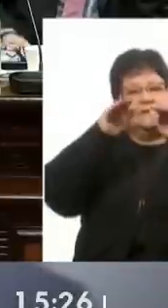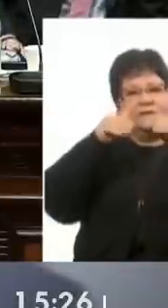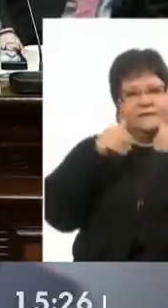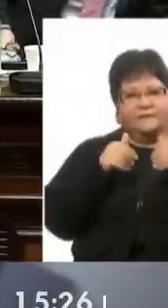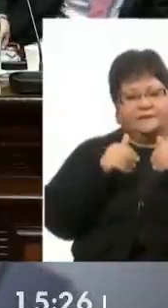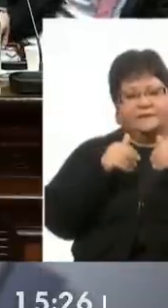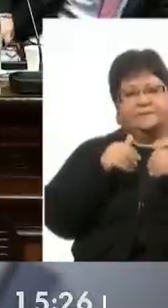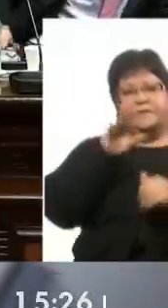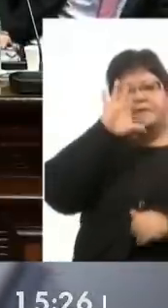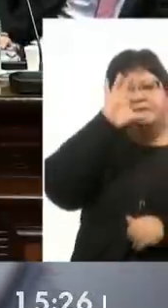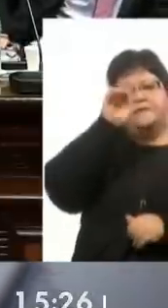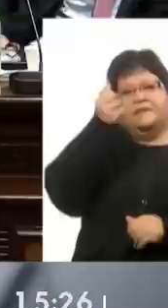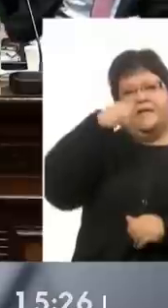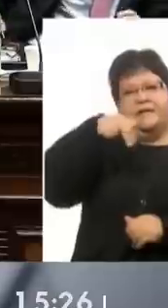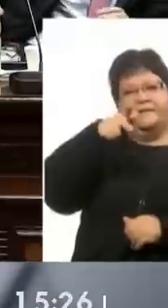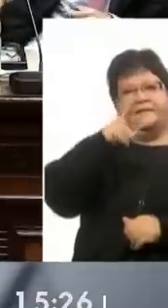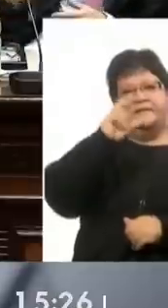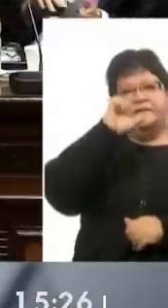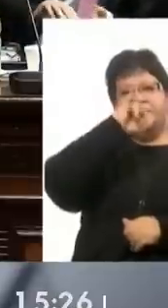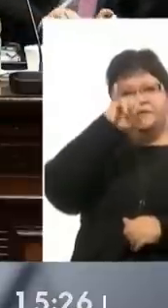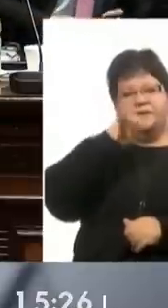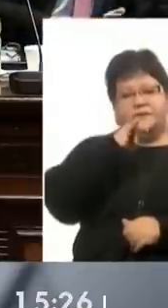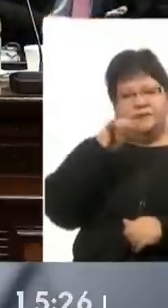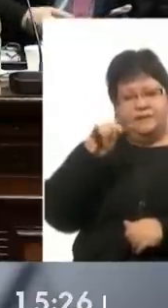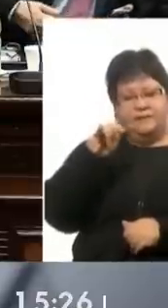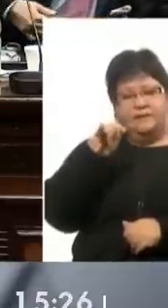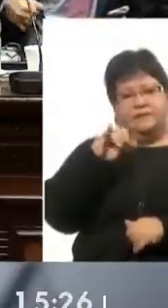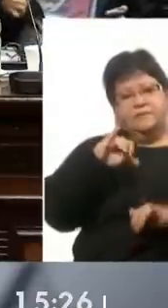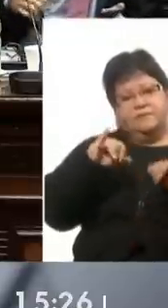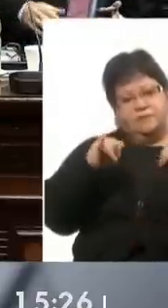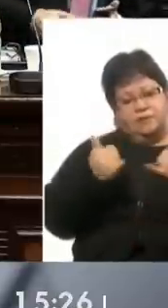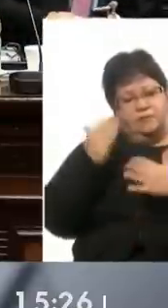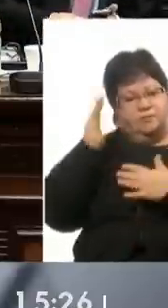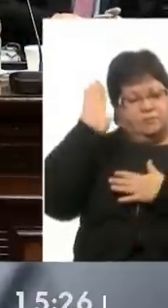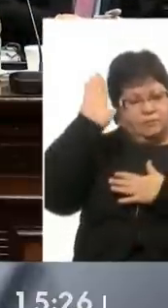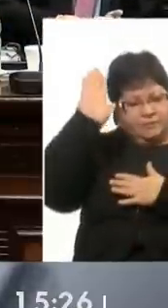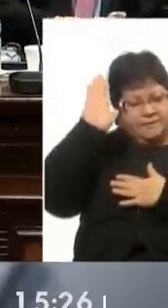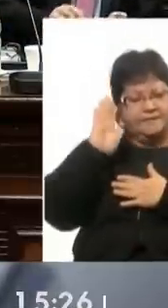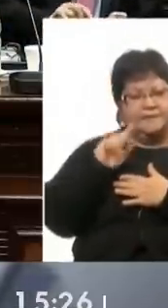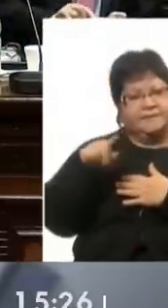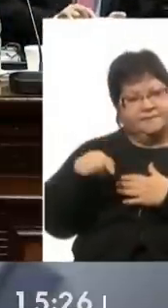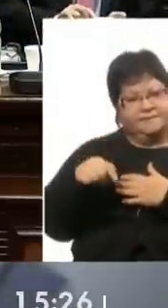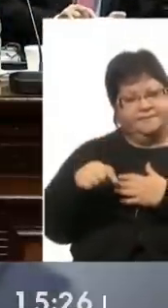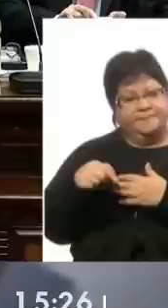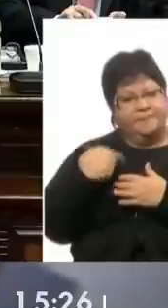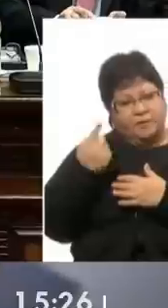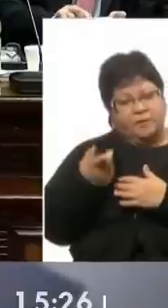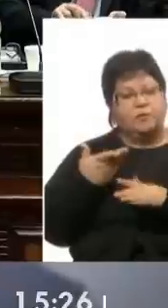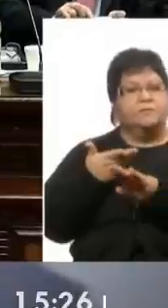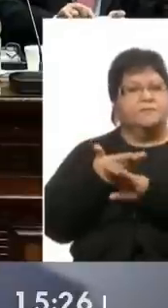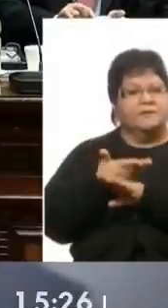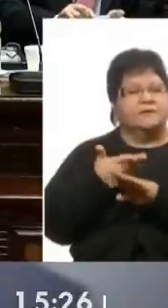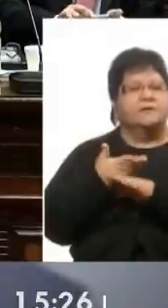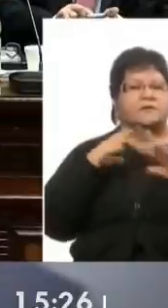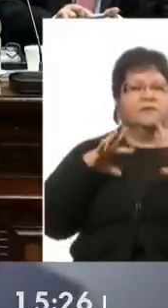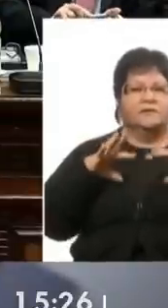ley, ni tampoco la Constitución permite que ningún legislador califique los